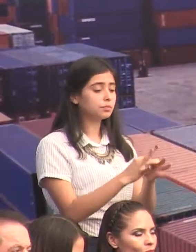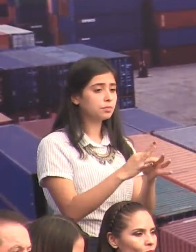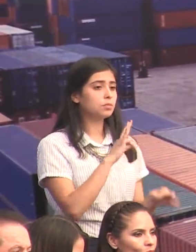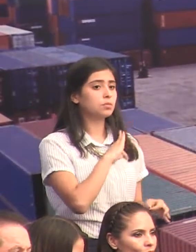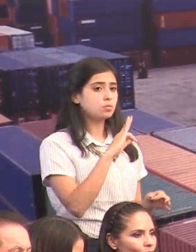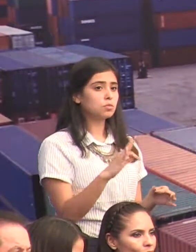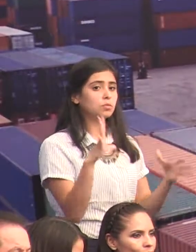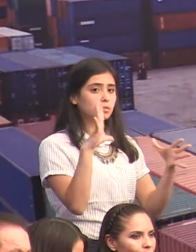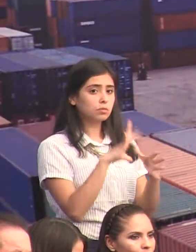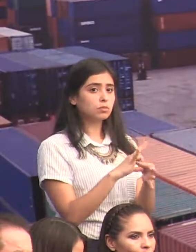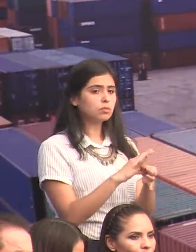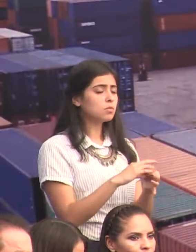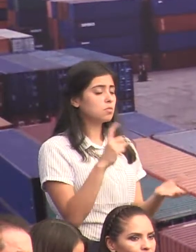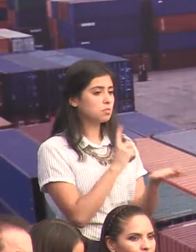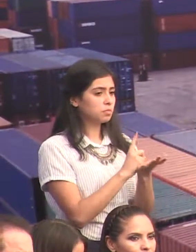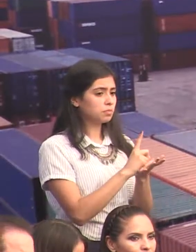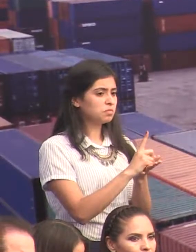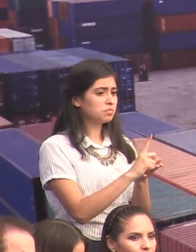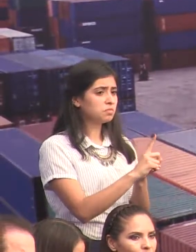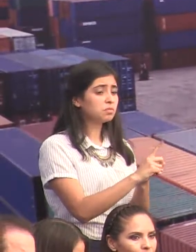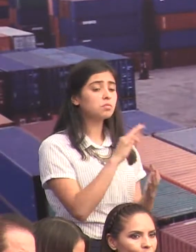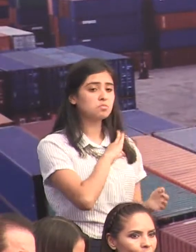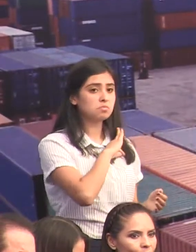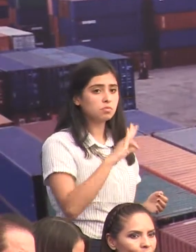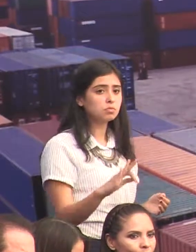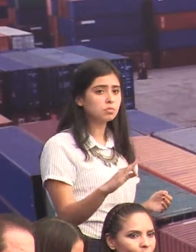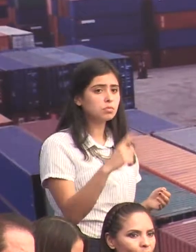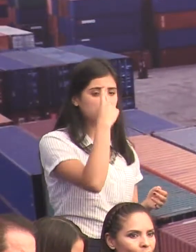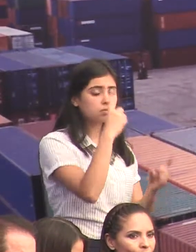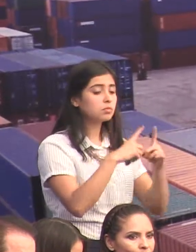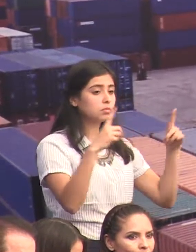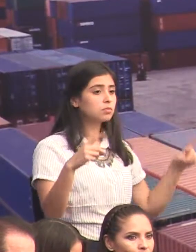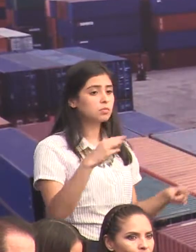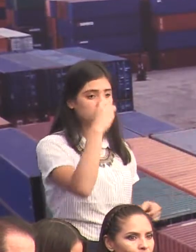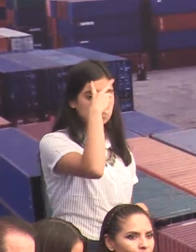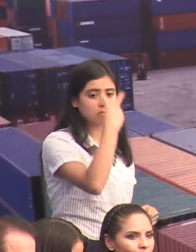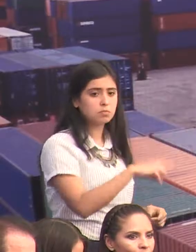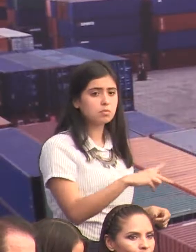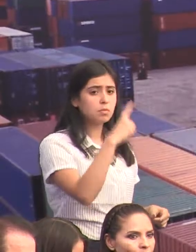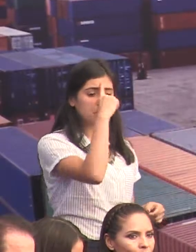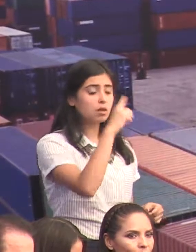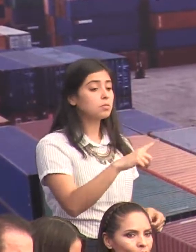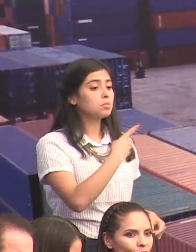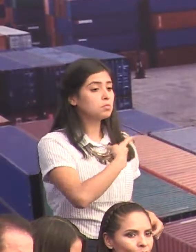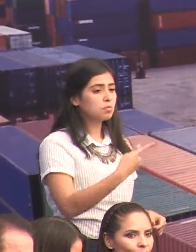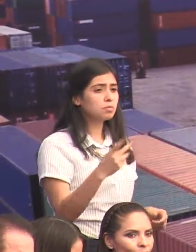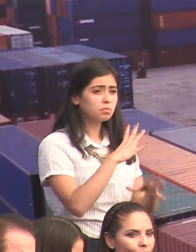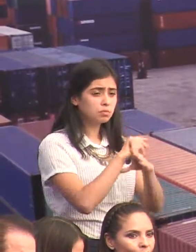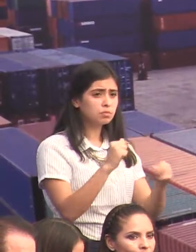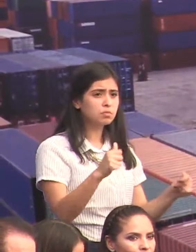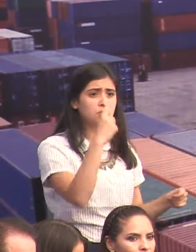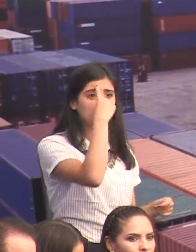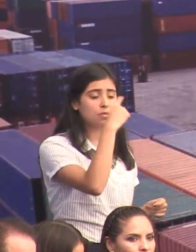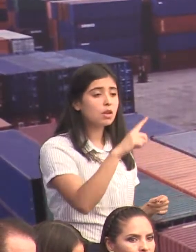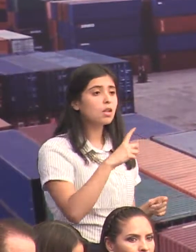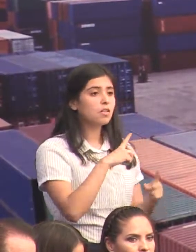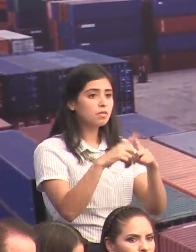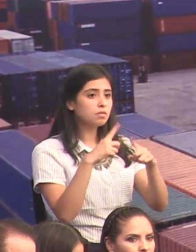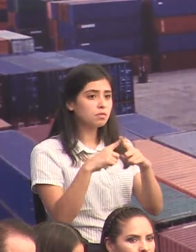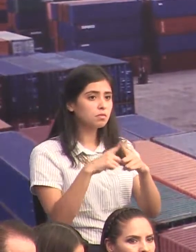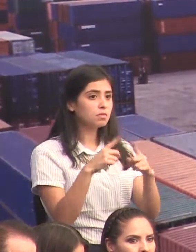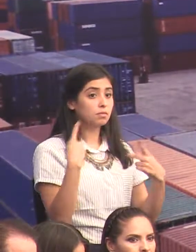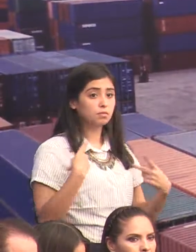servicios. La misión que tenemos en las zonas económicas especiales es puntual: contribuir decididamente a abatir